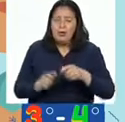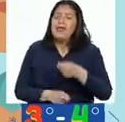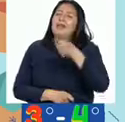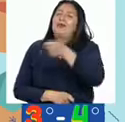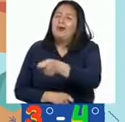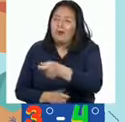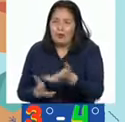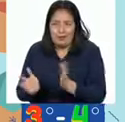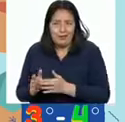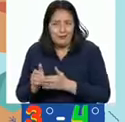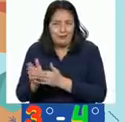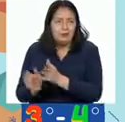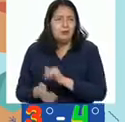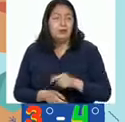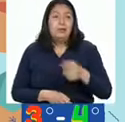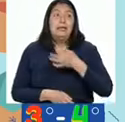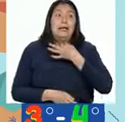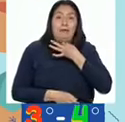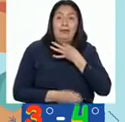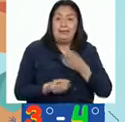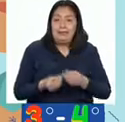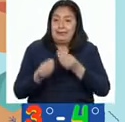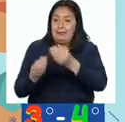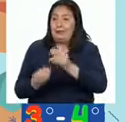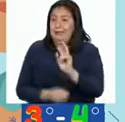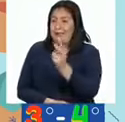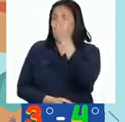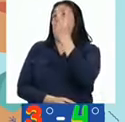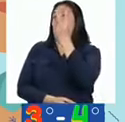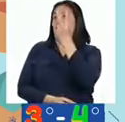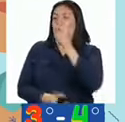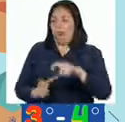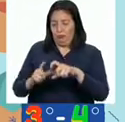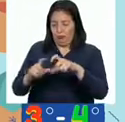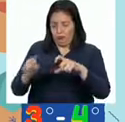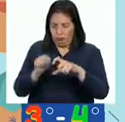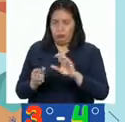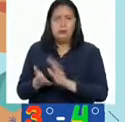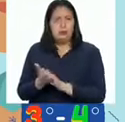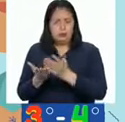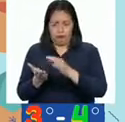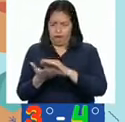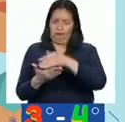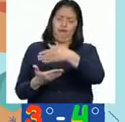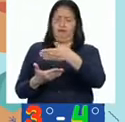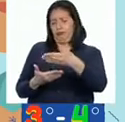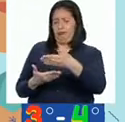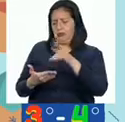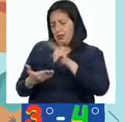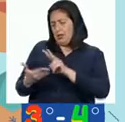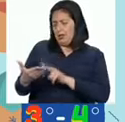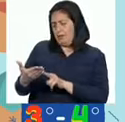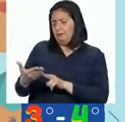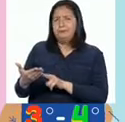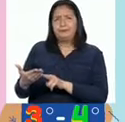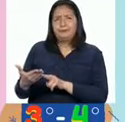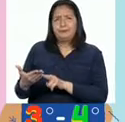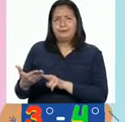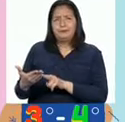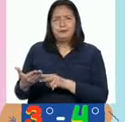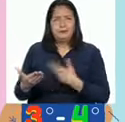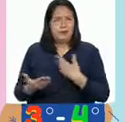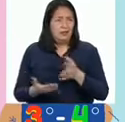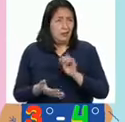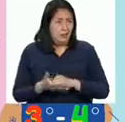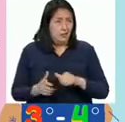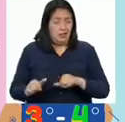pista. La abuelita de Pablo le dio una segunda pista. Pablo toma la nota y la lee. En